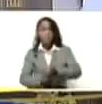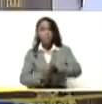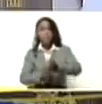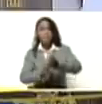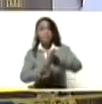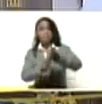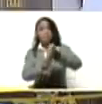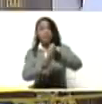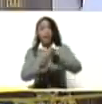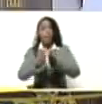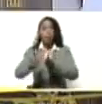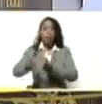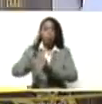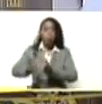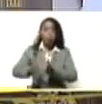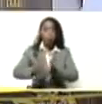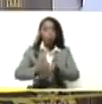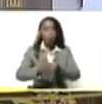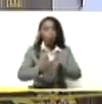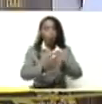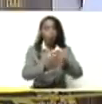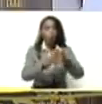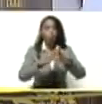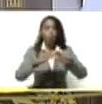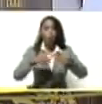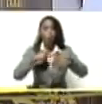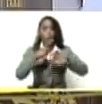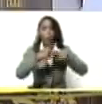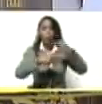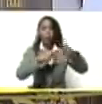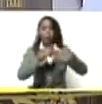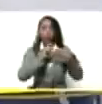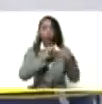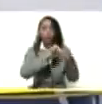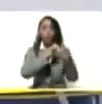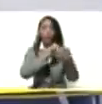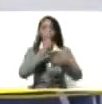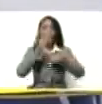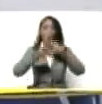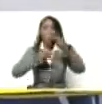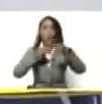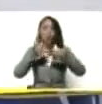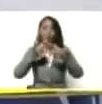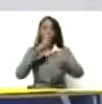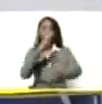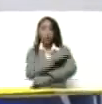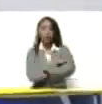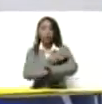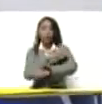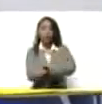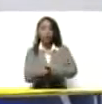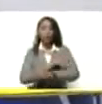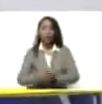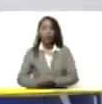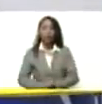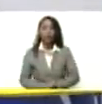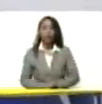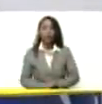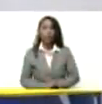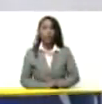y la facilitación el financiamiento y las ferias quiere decir el mercado